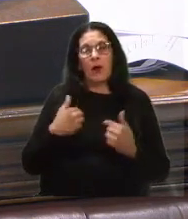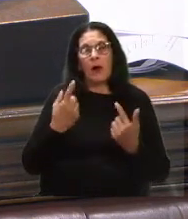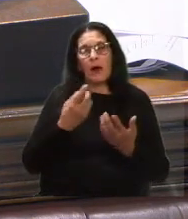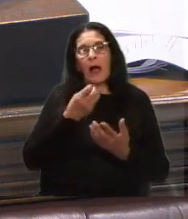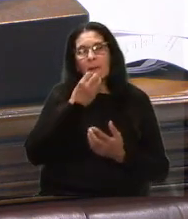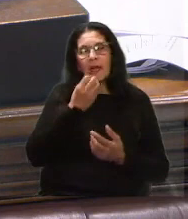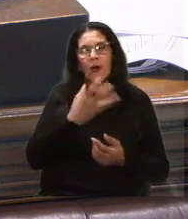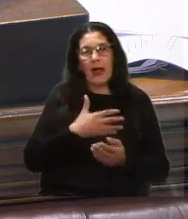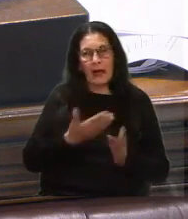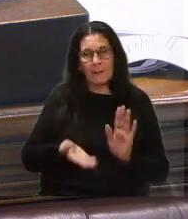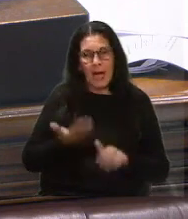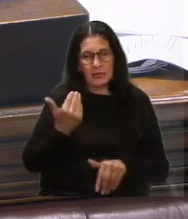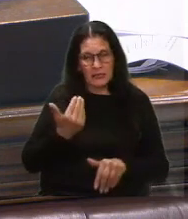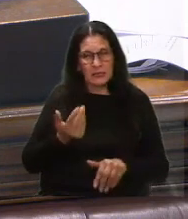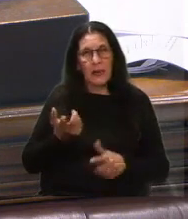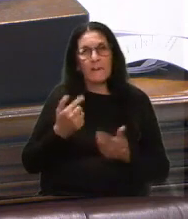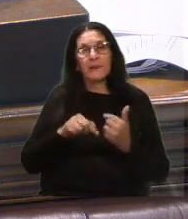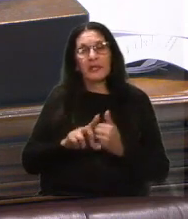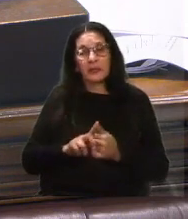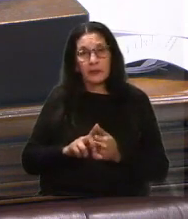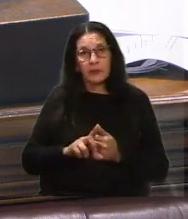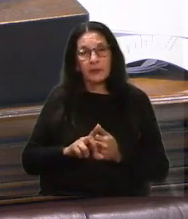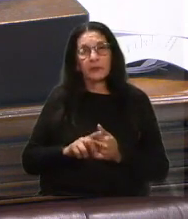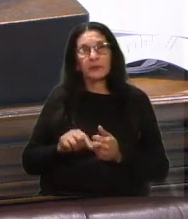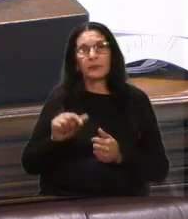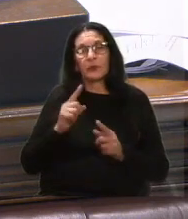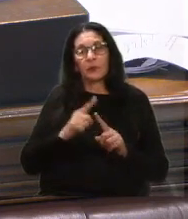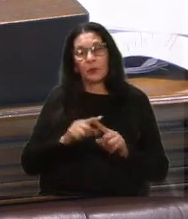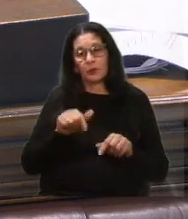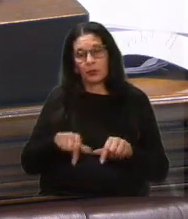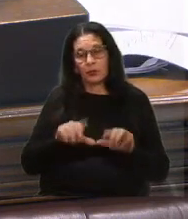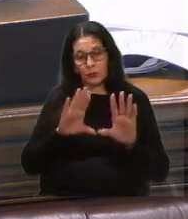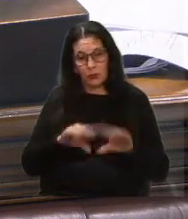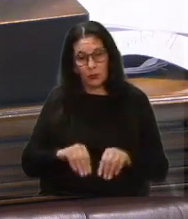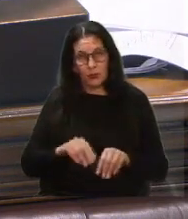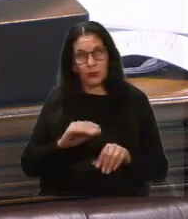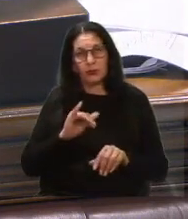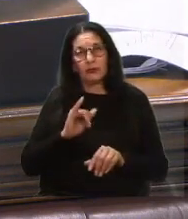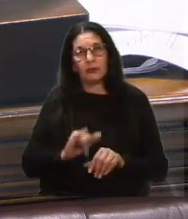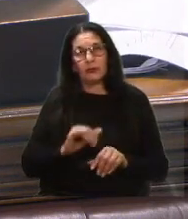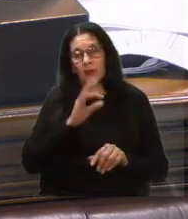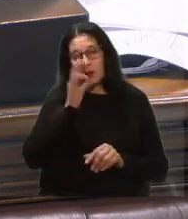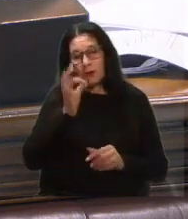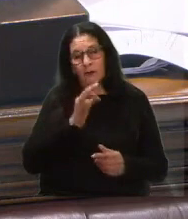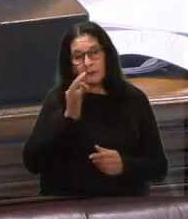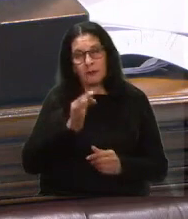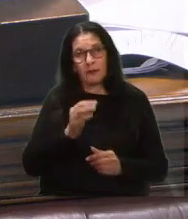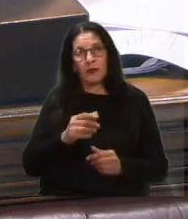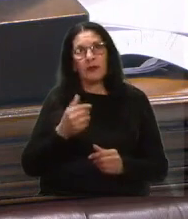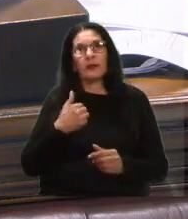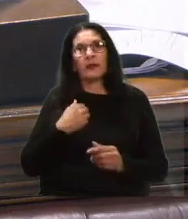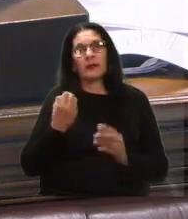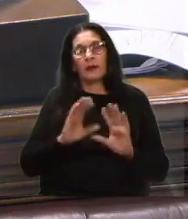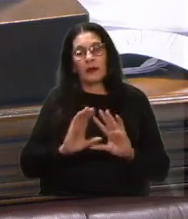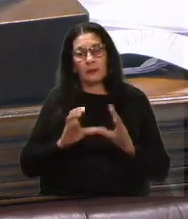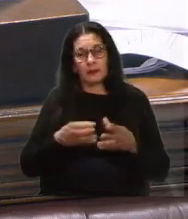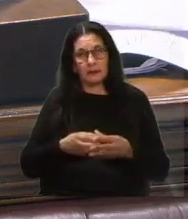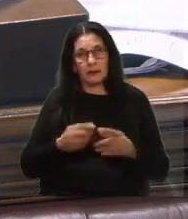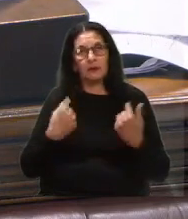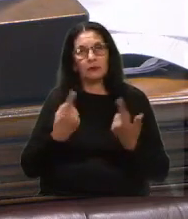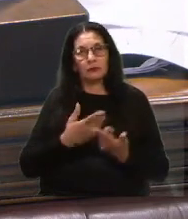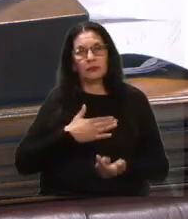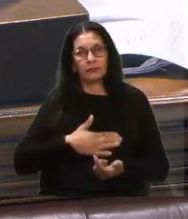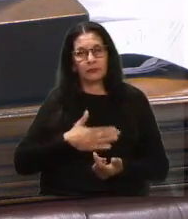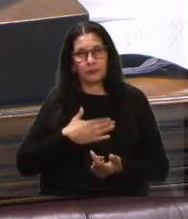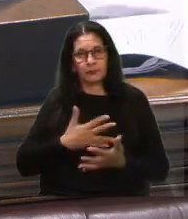apuntando mejor pero es es por todo esto y por lo que hemos expuesto que desde nuestro partido vamos